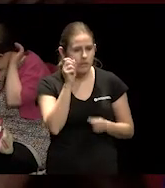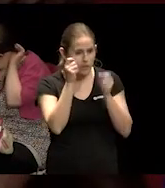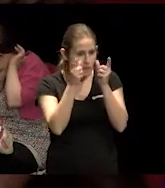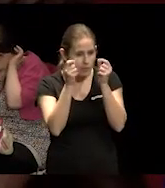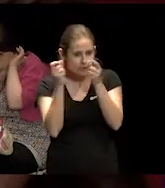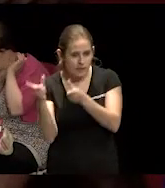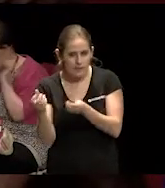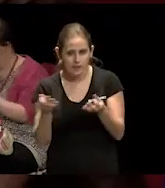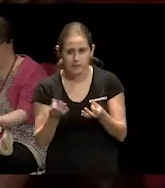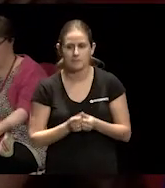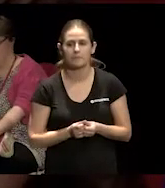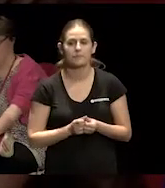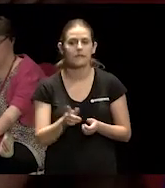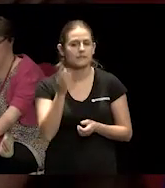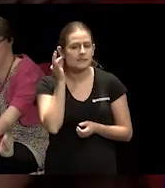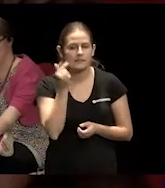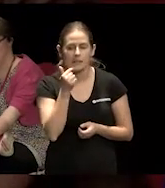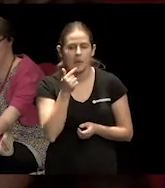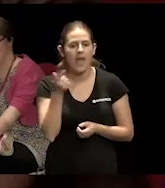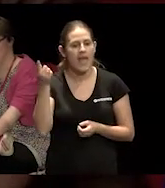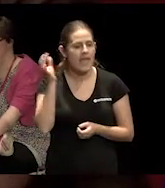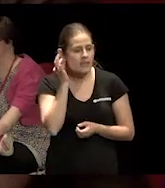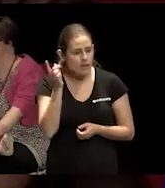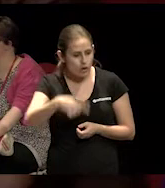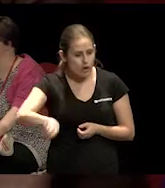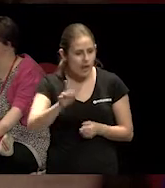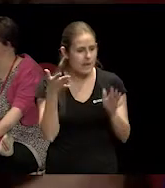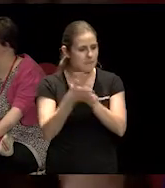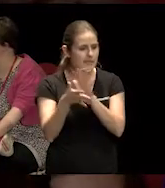cuestión, ¿no? Sí.